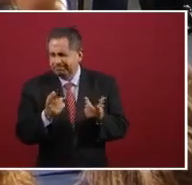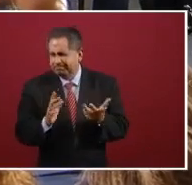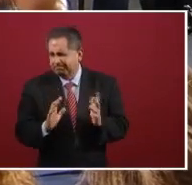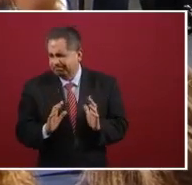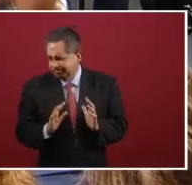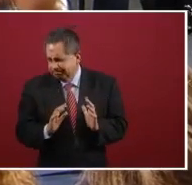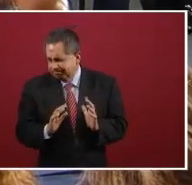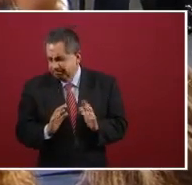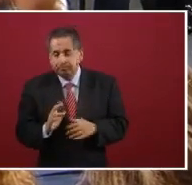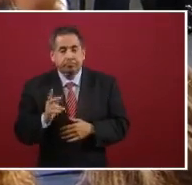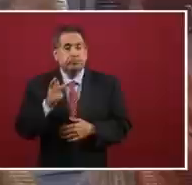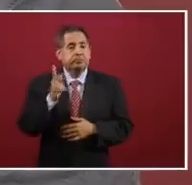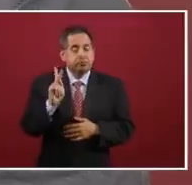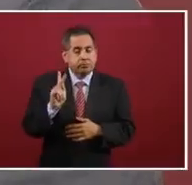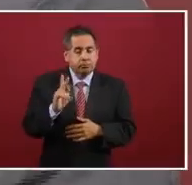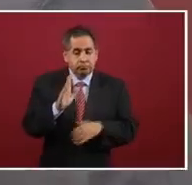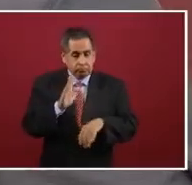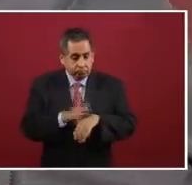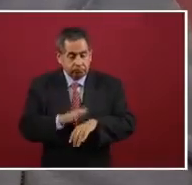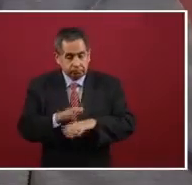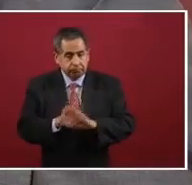pero ya se van